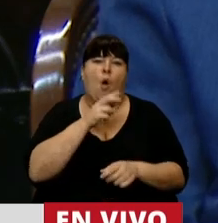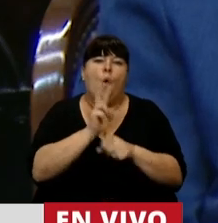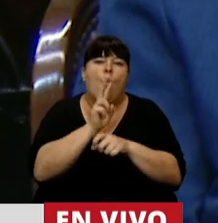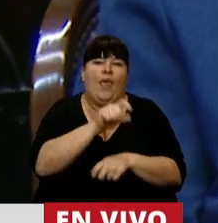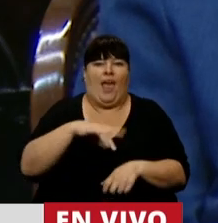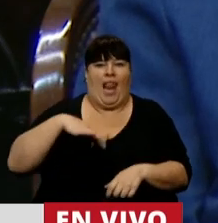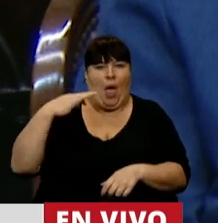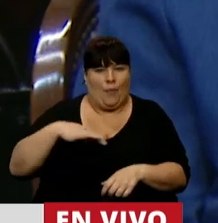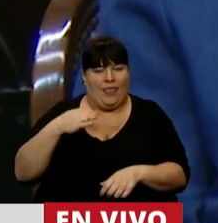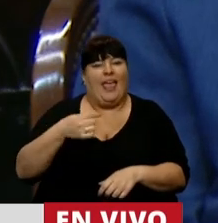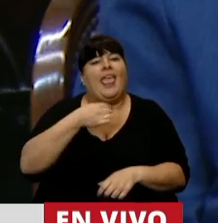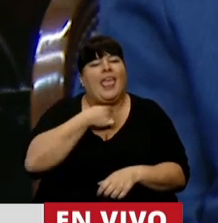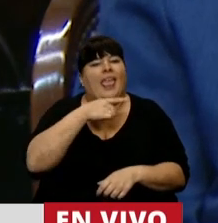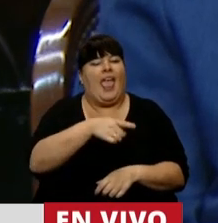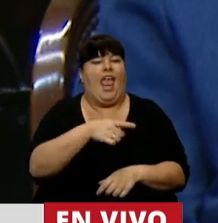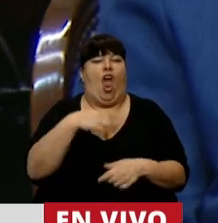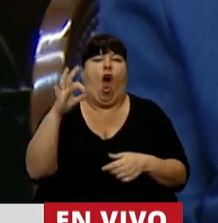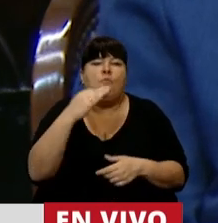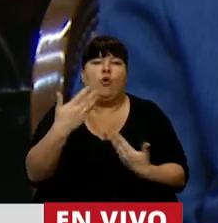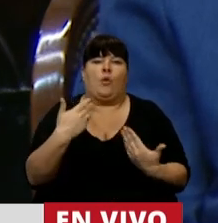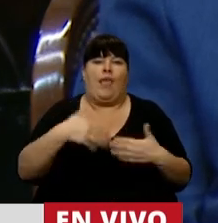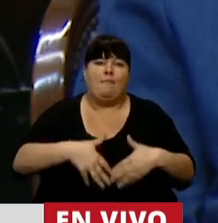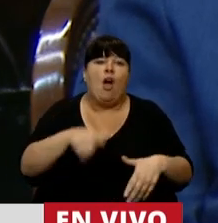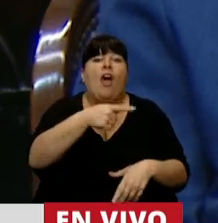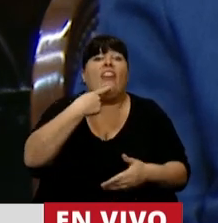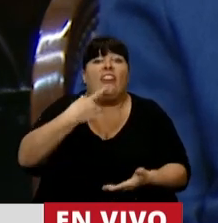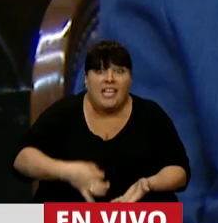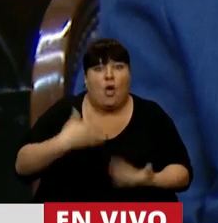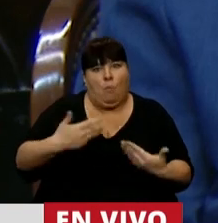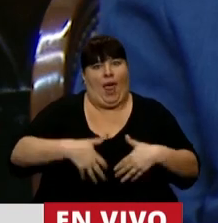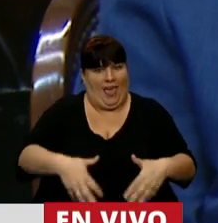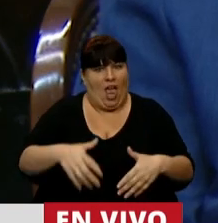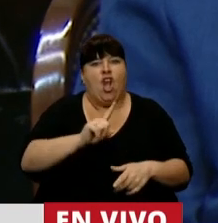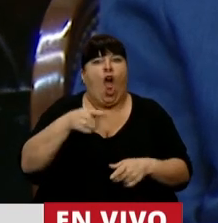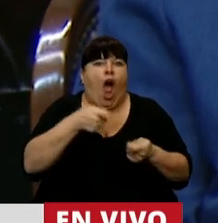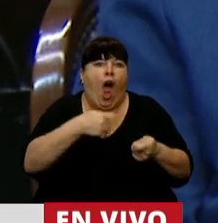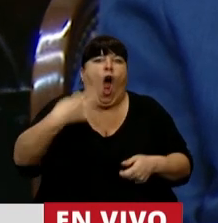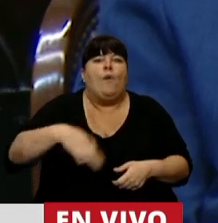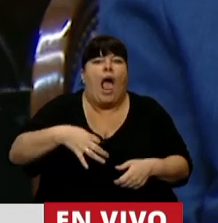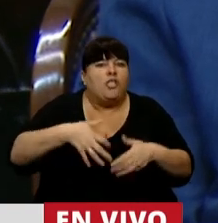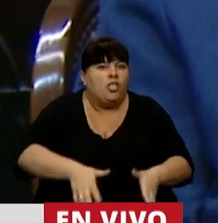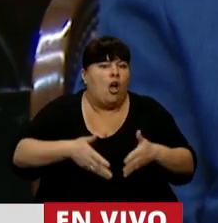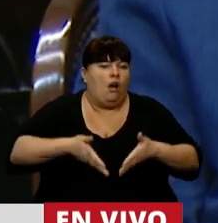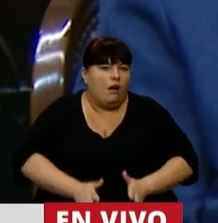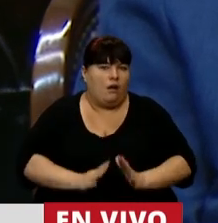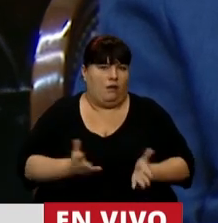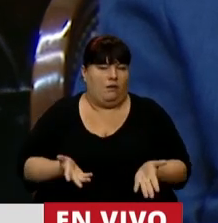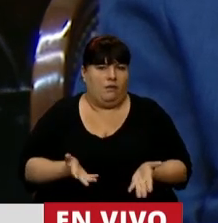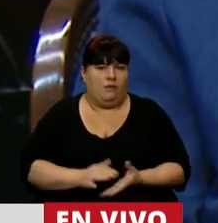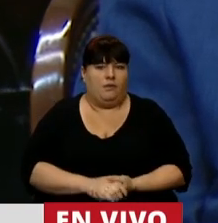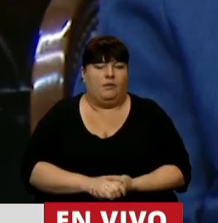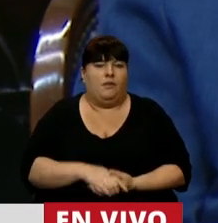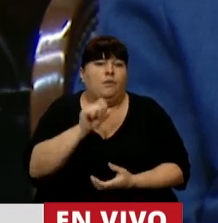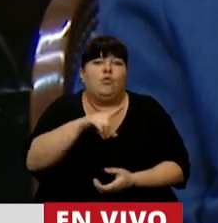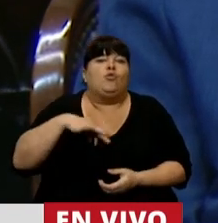de su vida. Quiero que tengan oportunidades de ser madres cuando lo quieren ser y no ser obligadas en